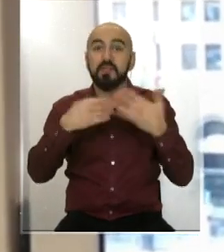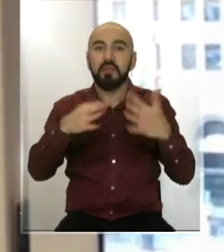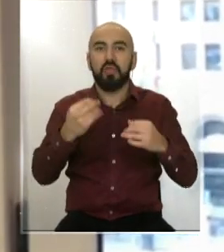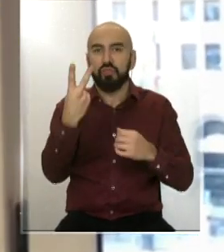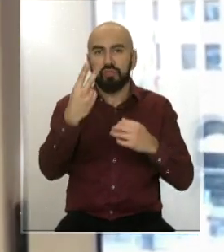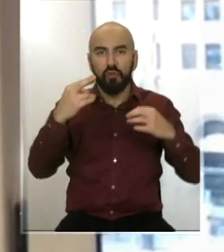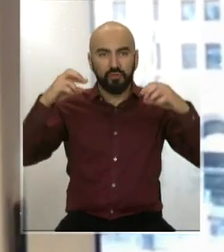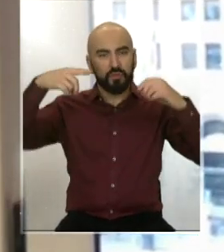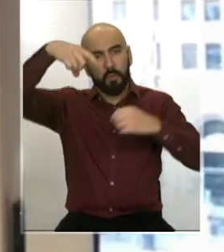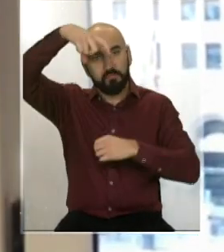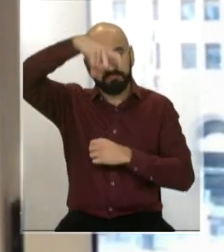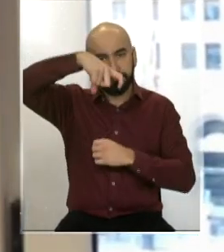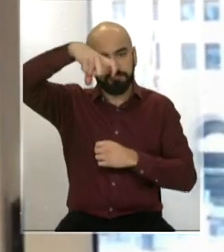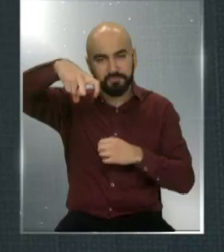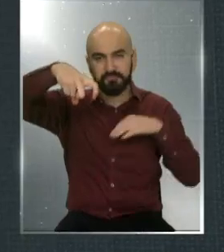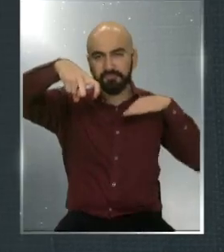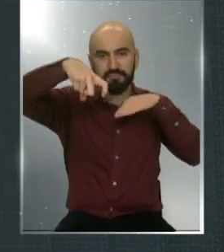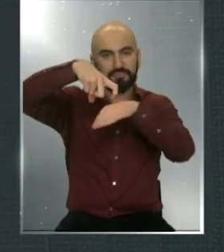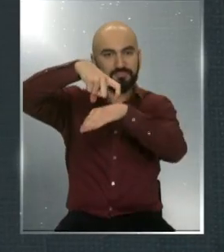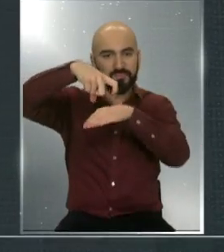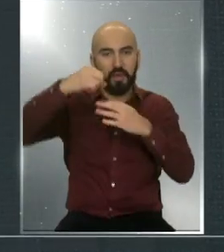pórticos lectores de patente con cámara.